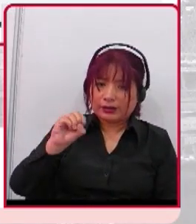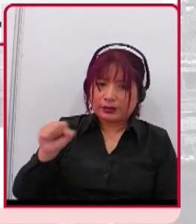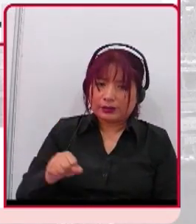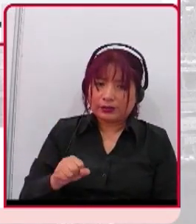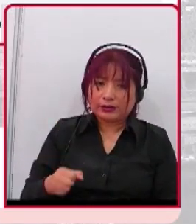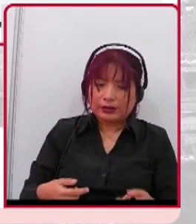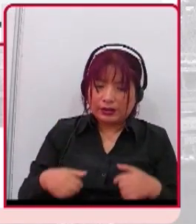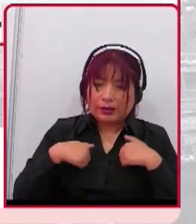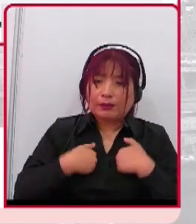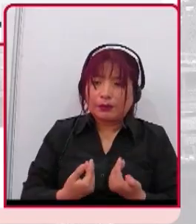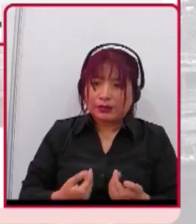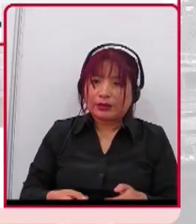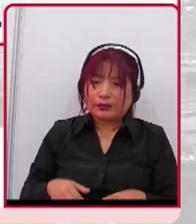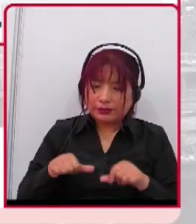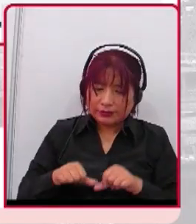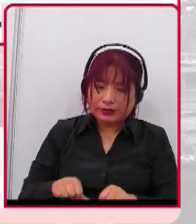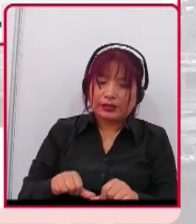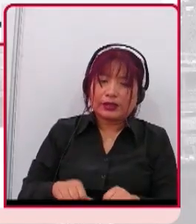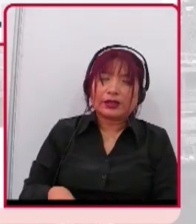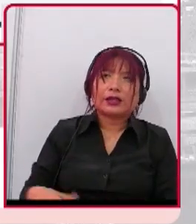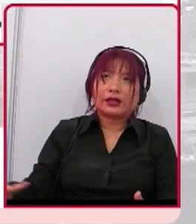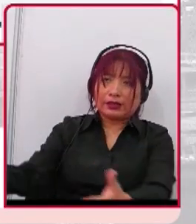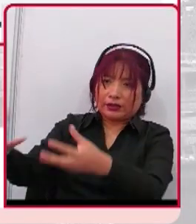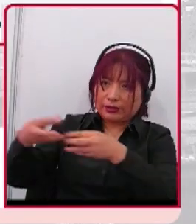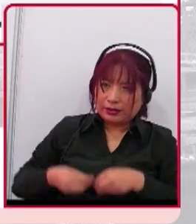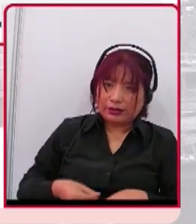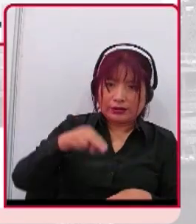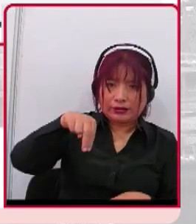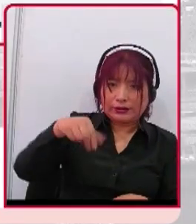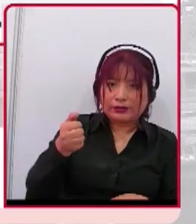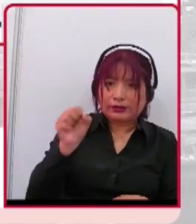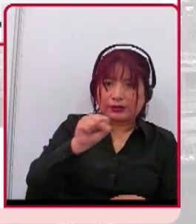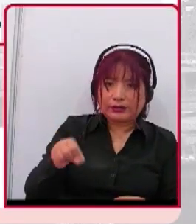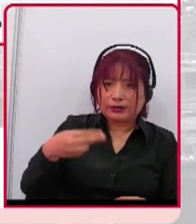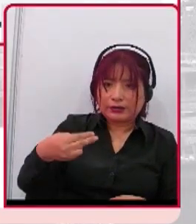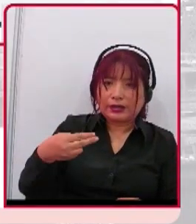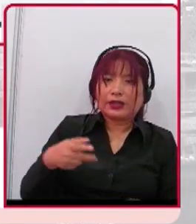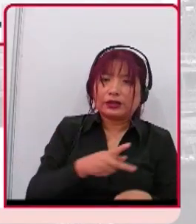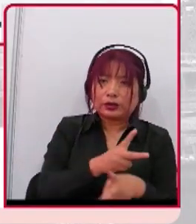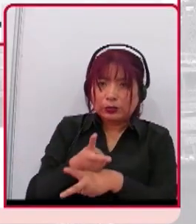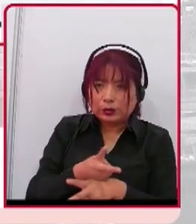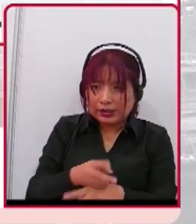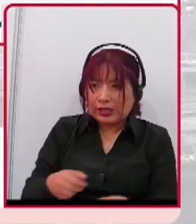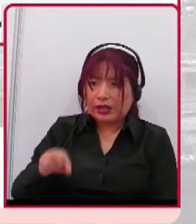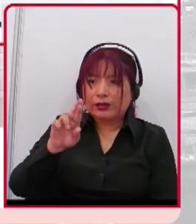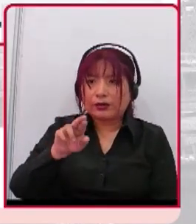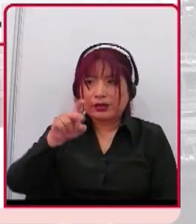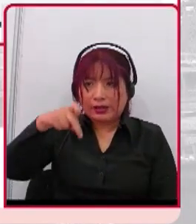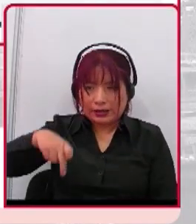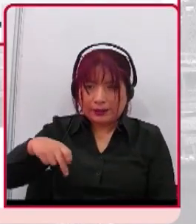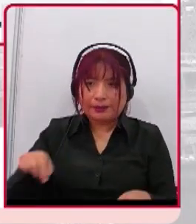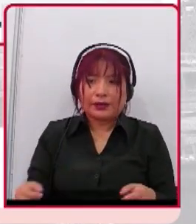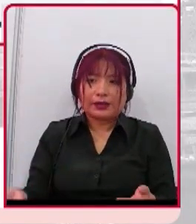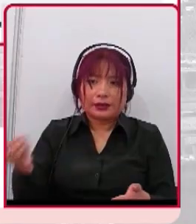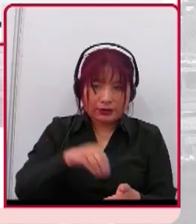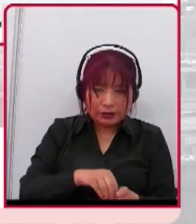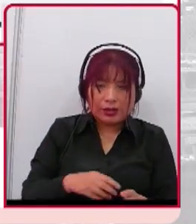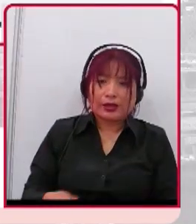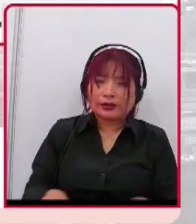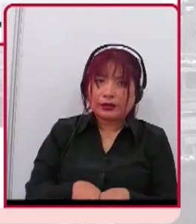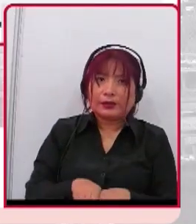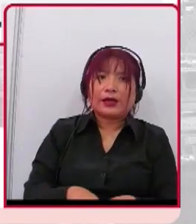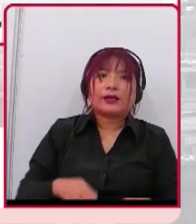optimizar nuestro consumo de Nash mediante el control de los ORP. Obviamente de esta manera vamos a evitar